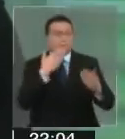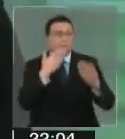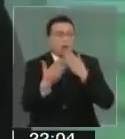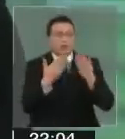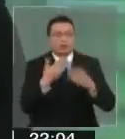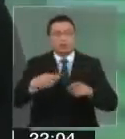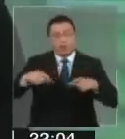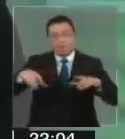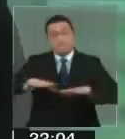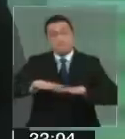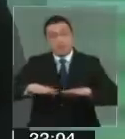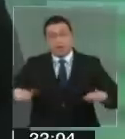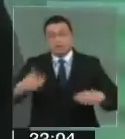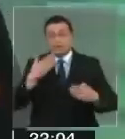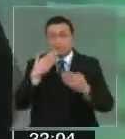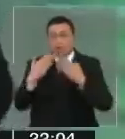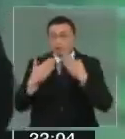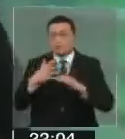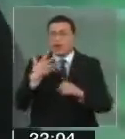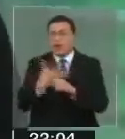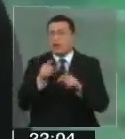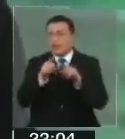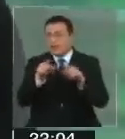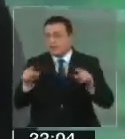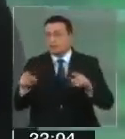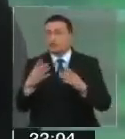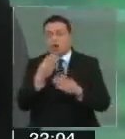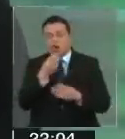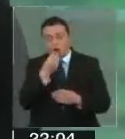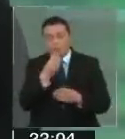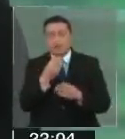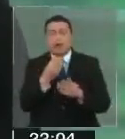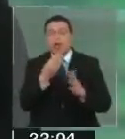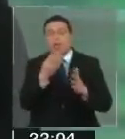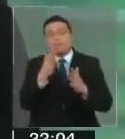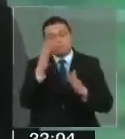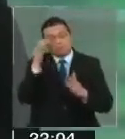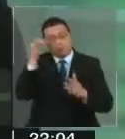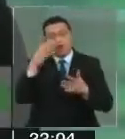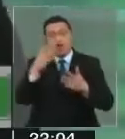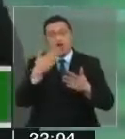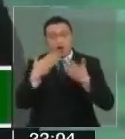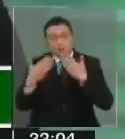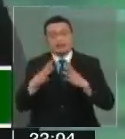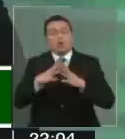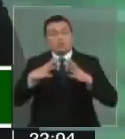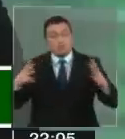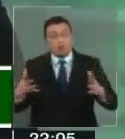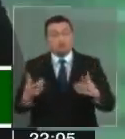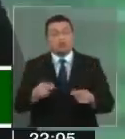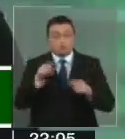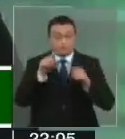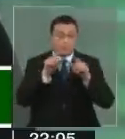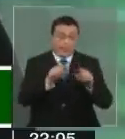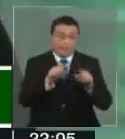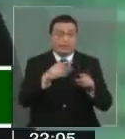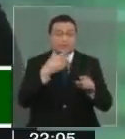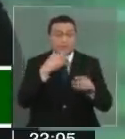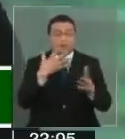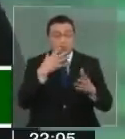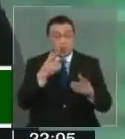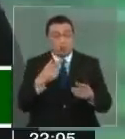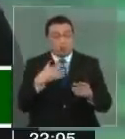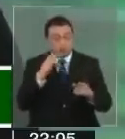en la mesa, donde ellos conversaban mucho y uno era partícipe también, donde te daban